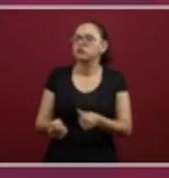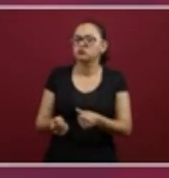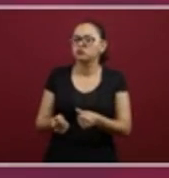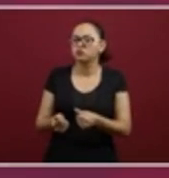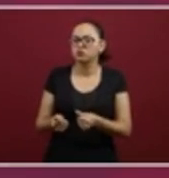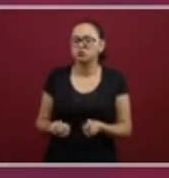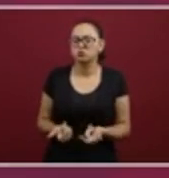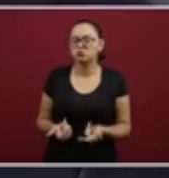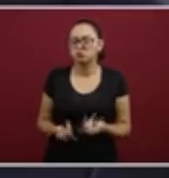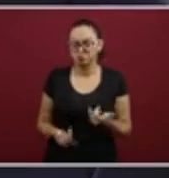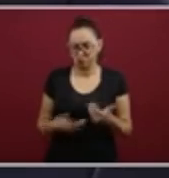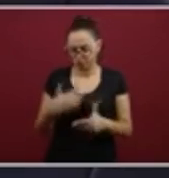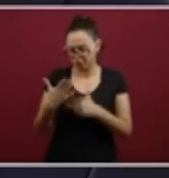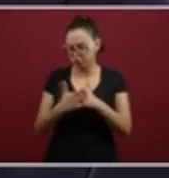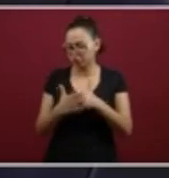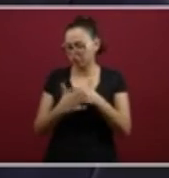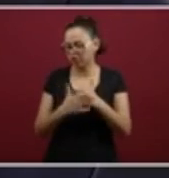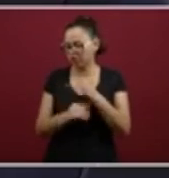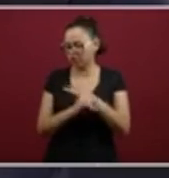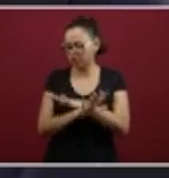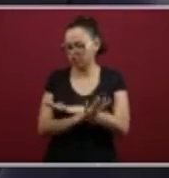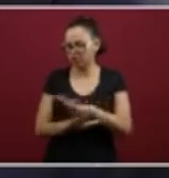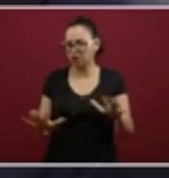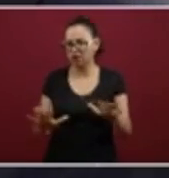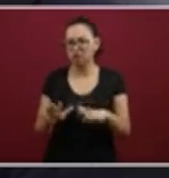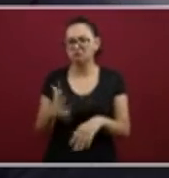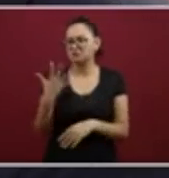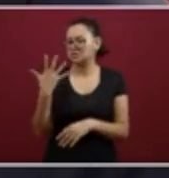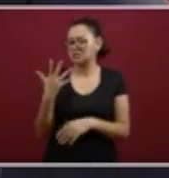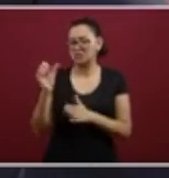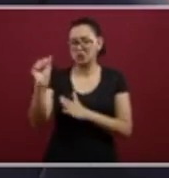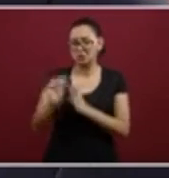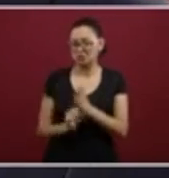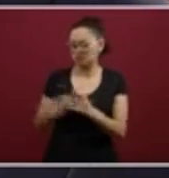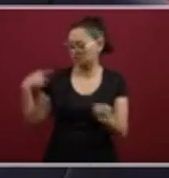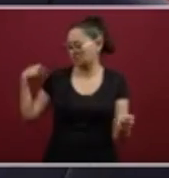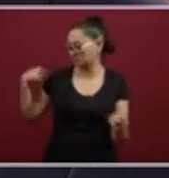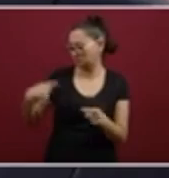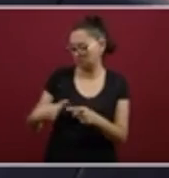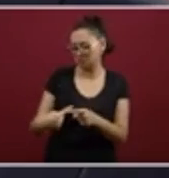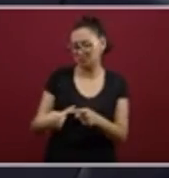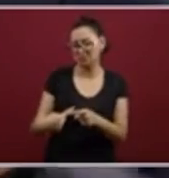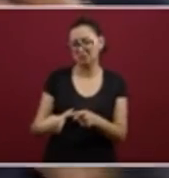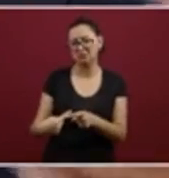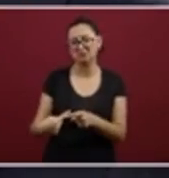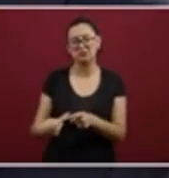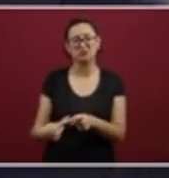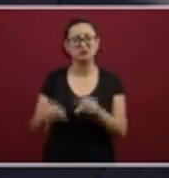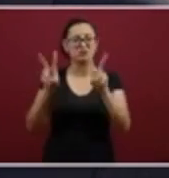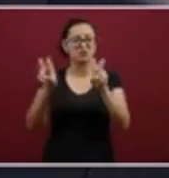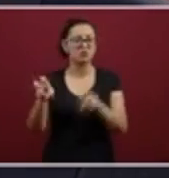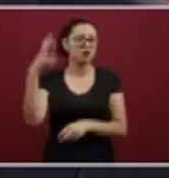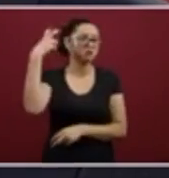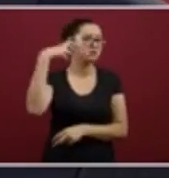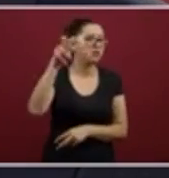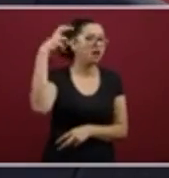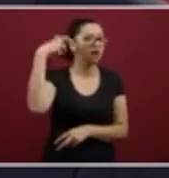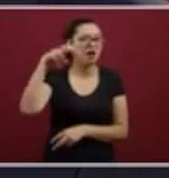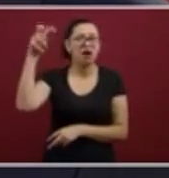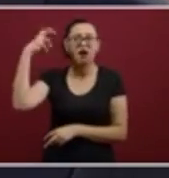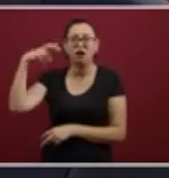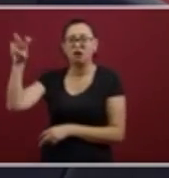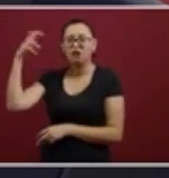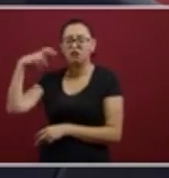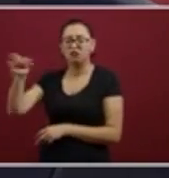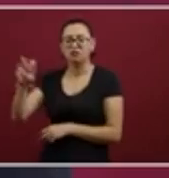voy a informar, en 5 o 6 meses de gobierno, en los viajes que ha